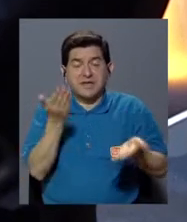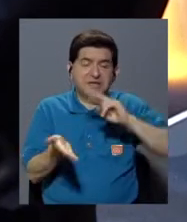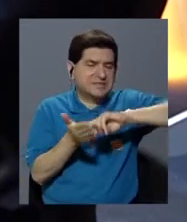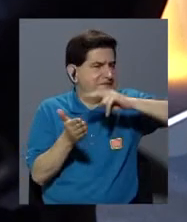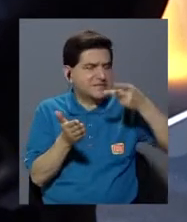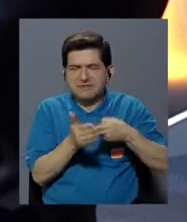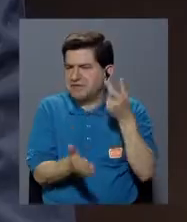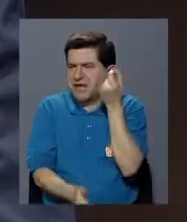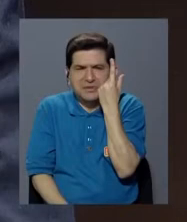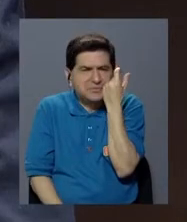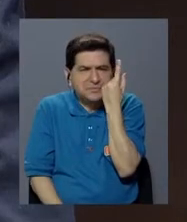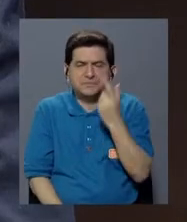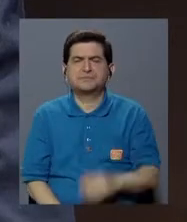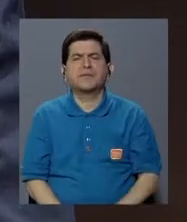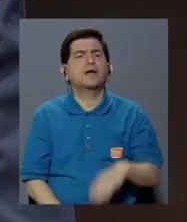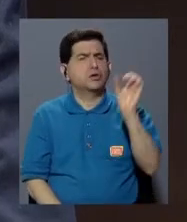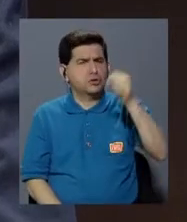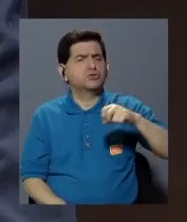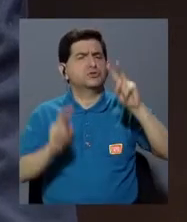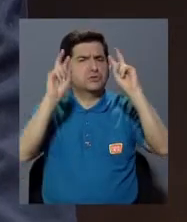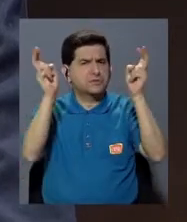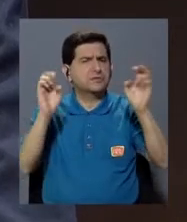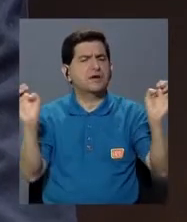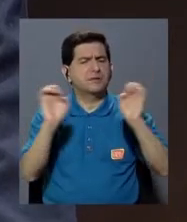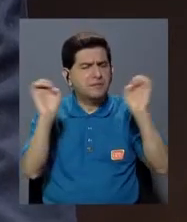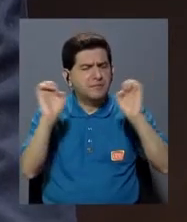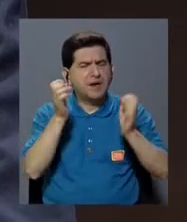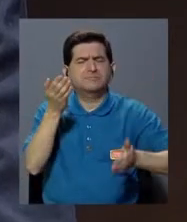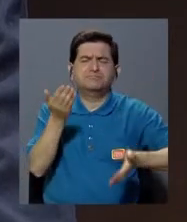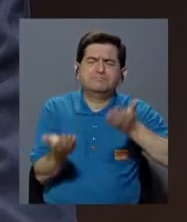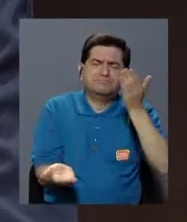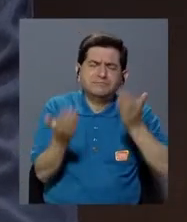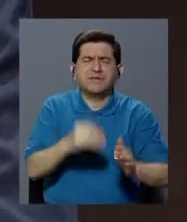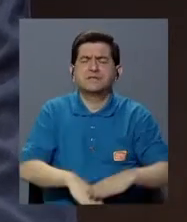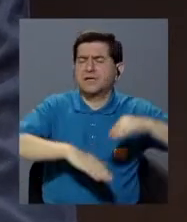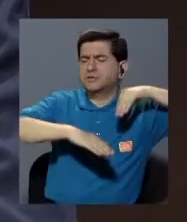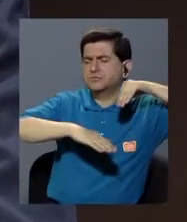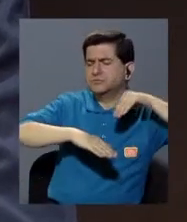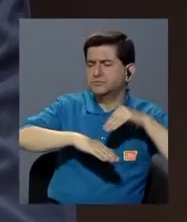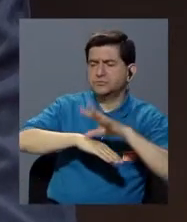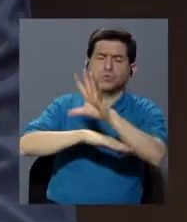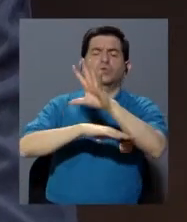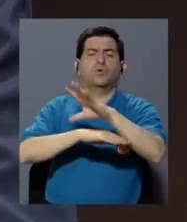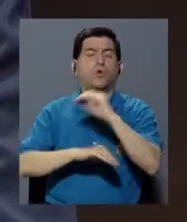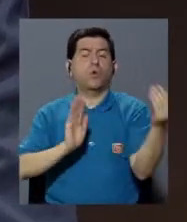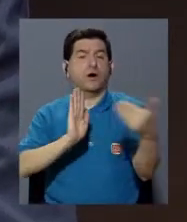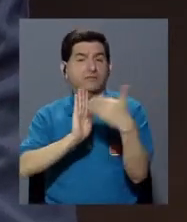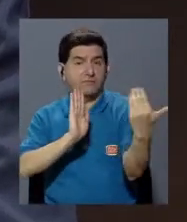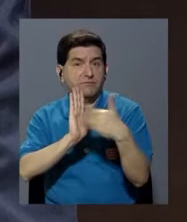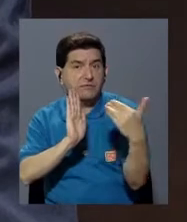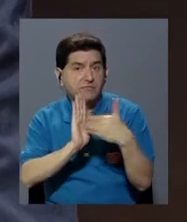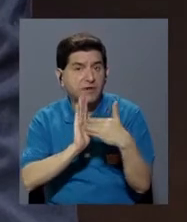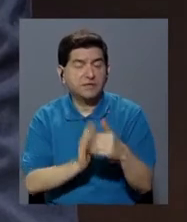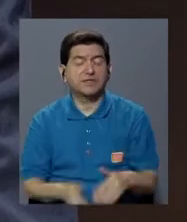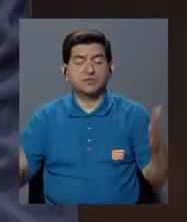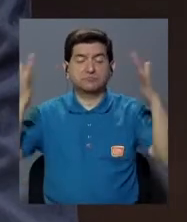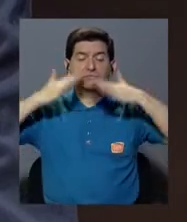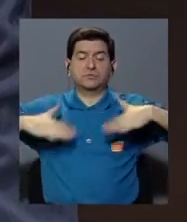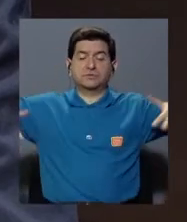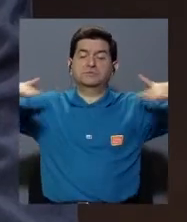entiende. Sí, básicamente el tema energético ha sido influido o afectado por la parte